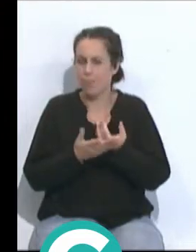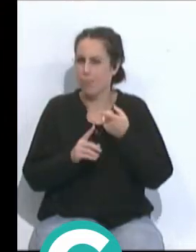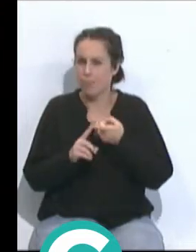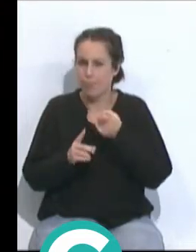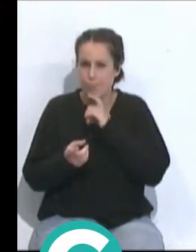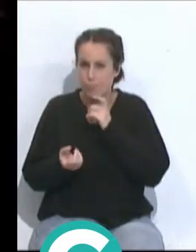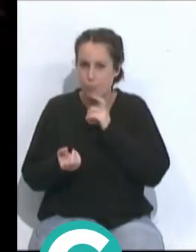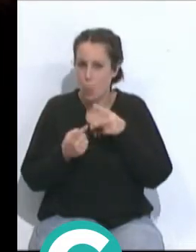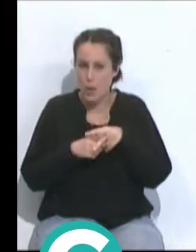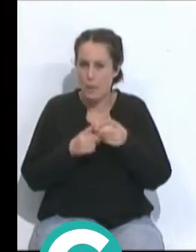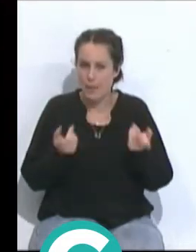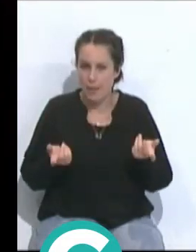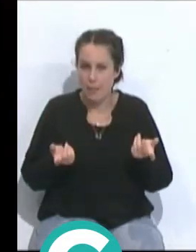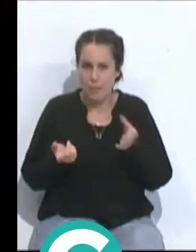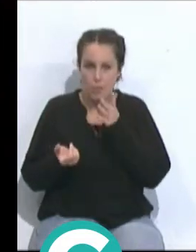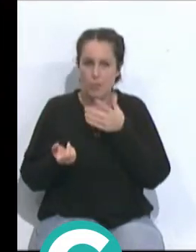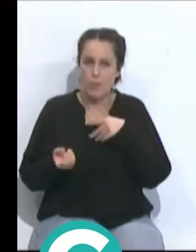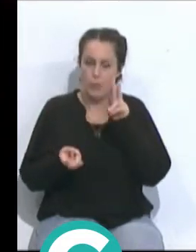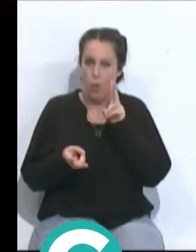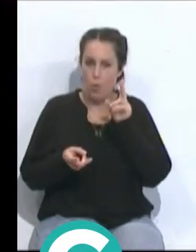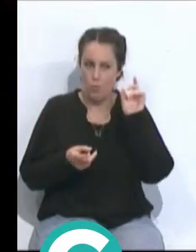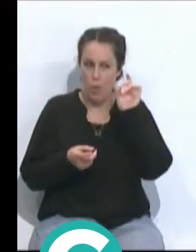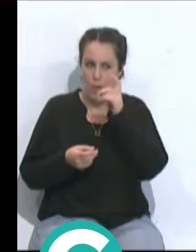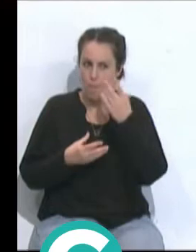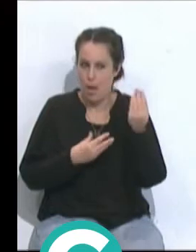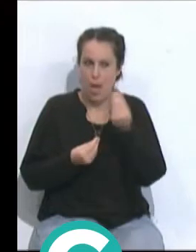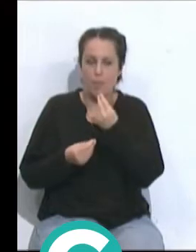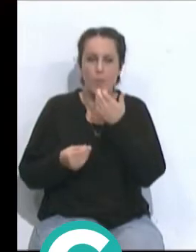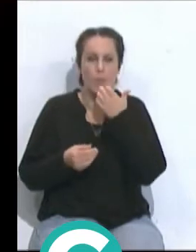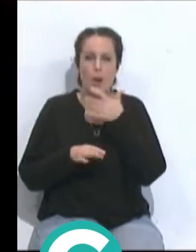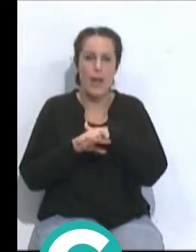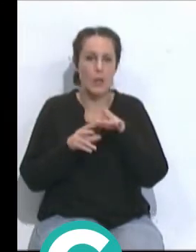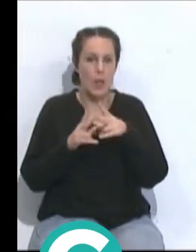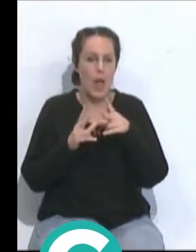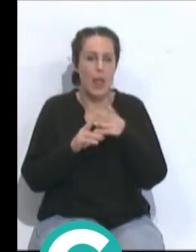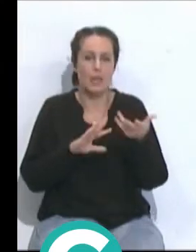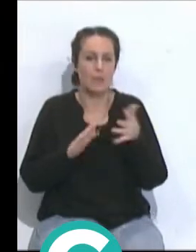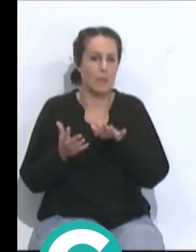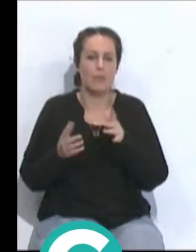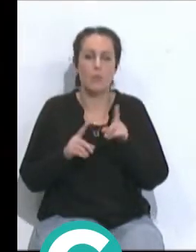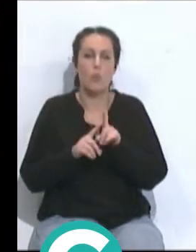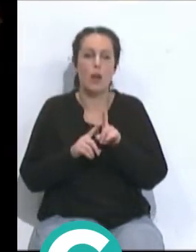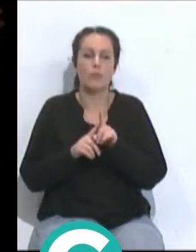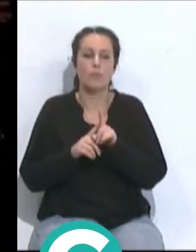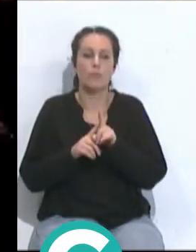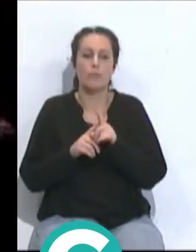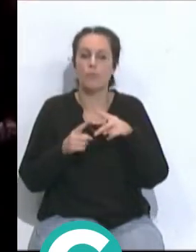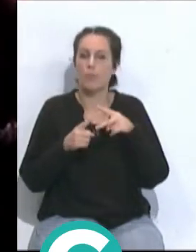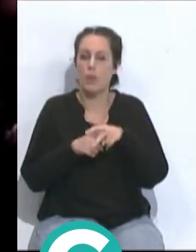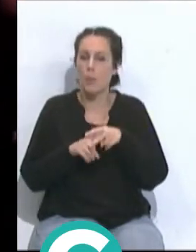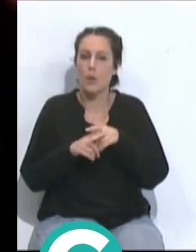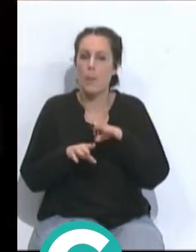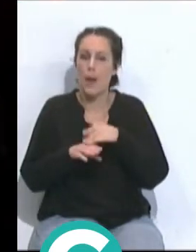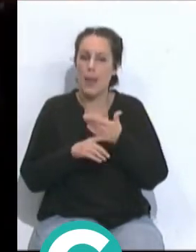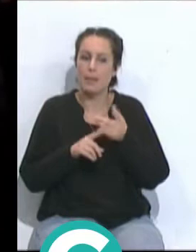usar como herramienta? Porque lo hemos visto a más profes, ¿no? A través de las redes sociales, cómo, bueno, pues se convierte también en eso, ¿no? En un instrumento